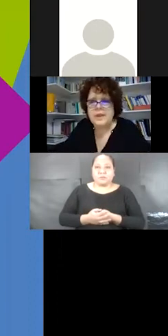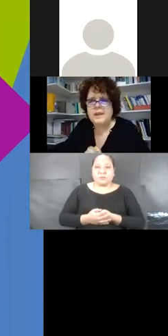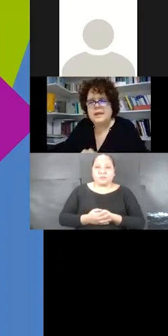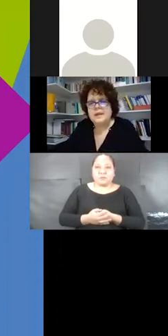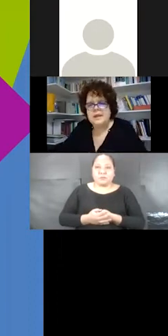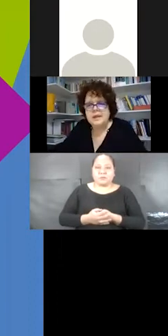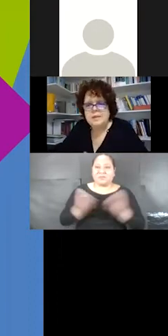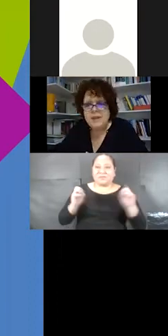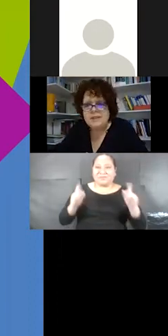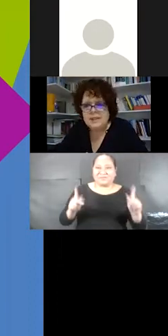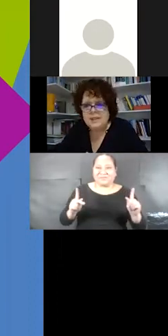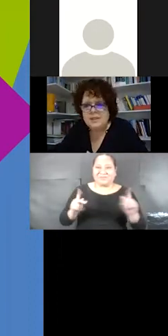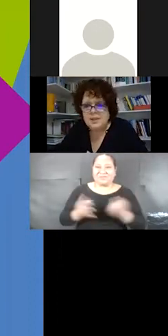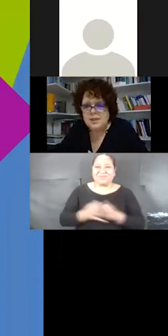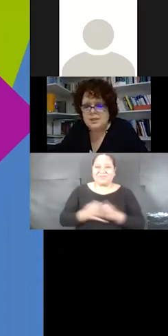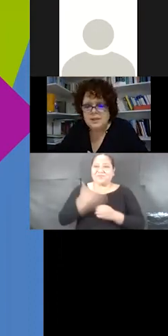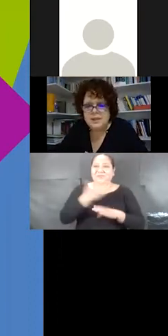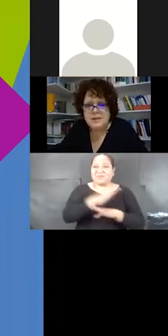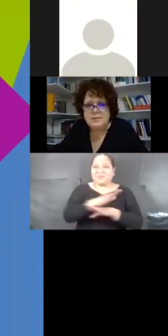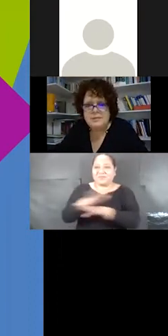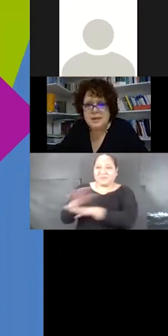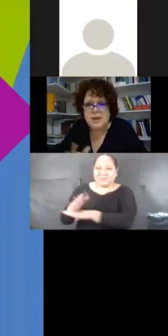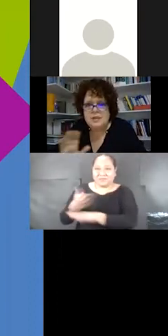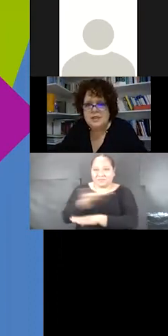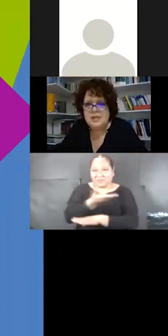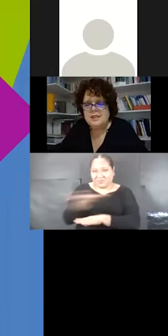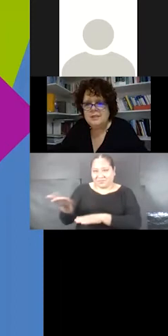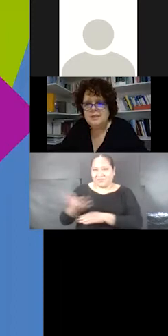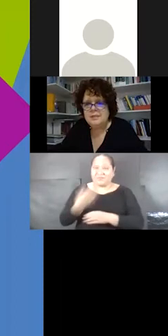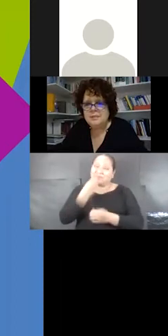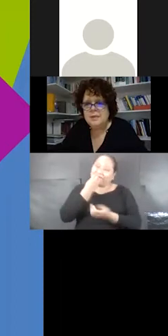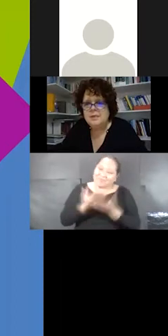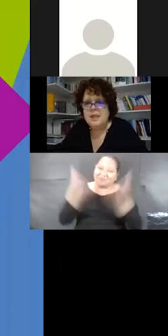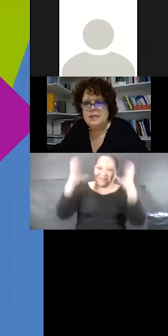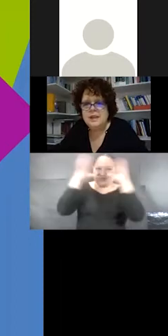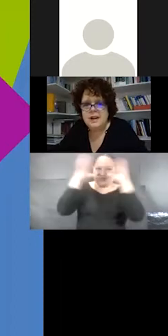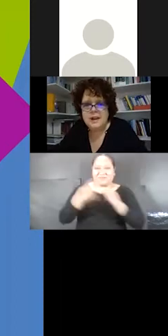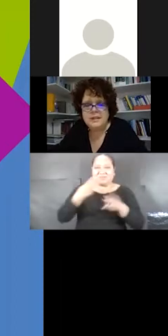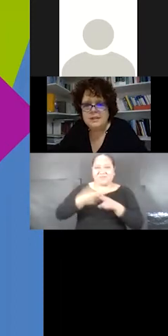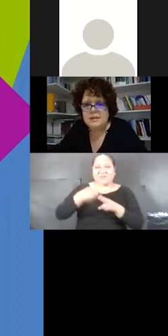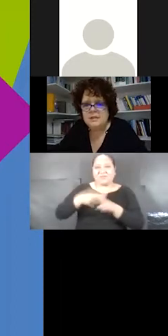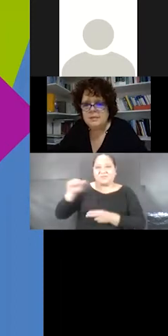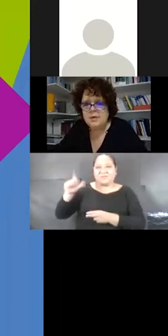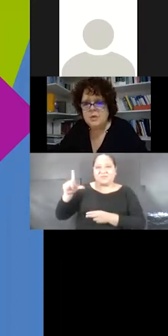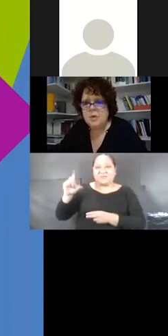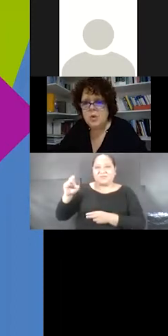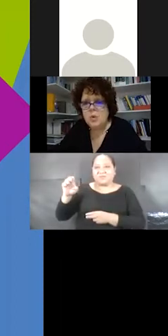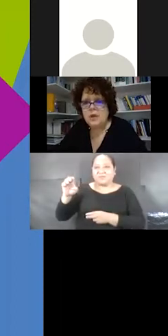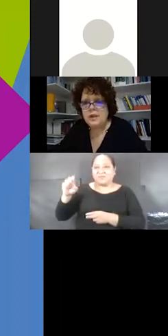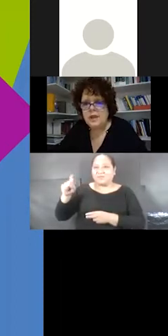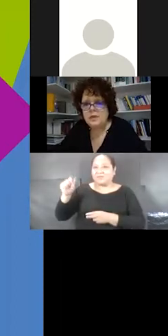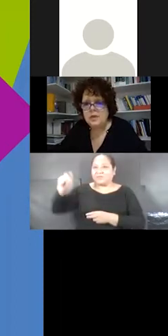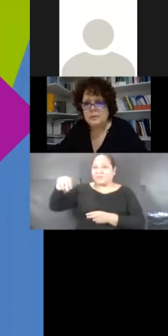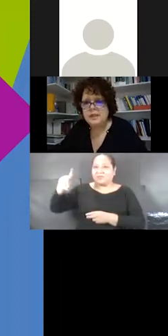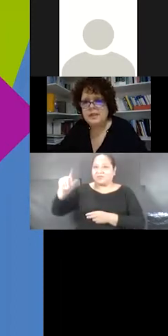Ok. Buenas tardes con todos. Buenas noches ya. Mi nombre es Alexandra Arnaiz. Trabajo también junto con Juan